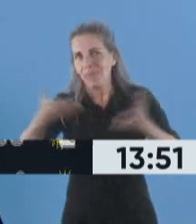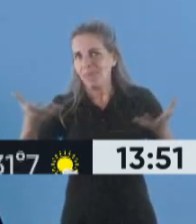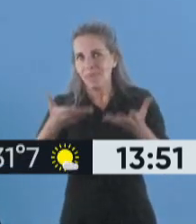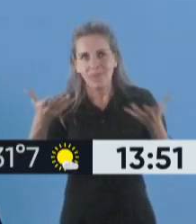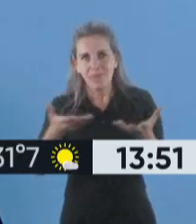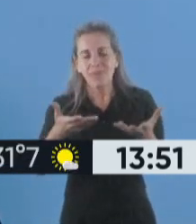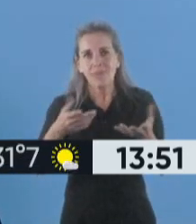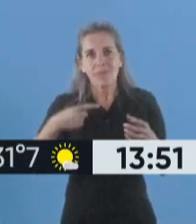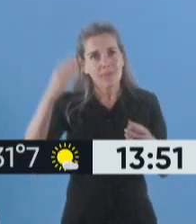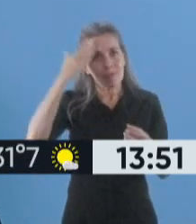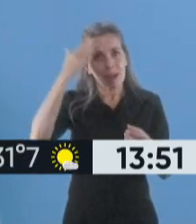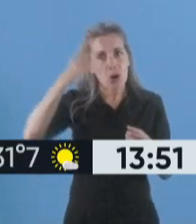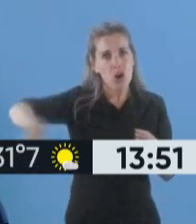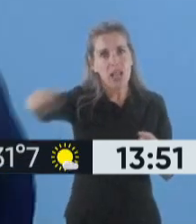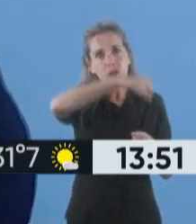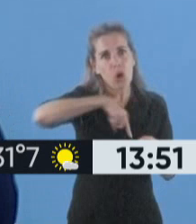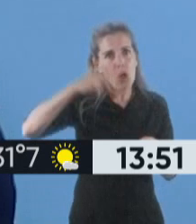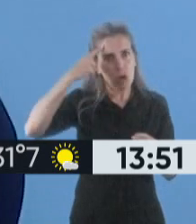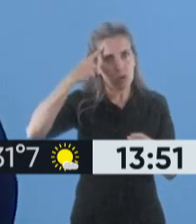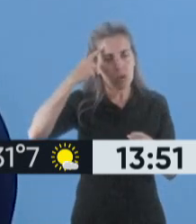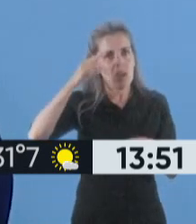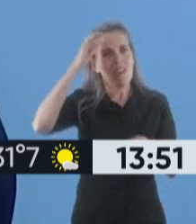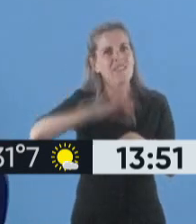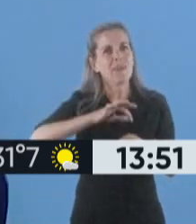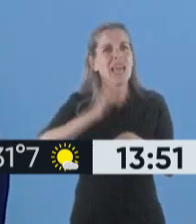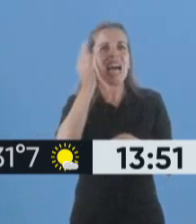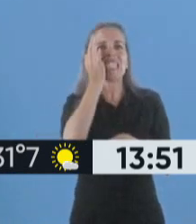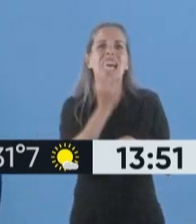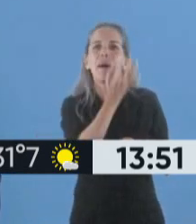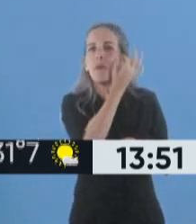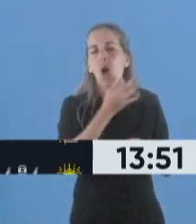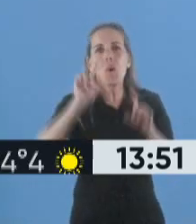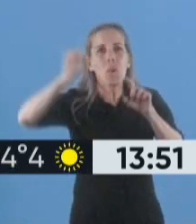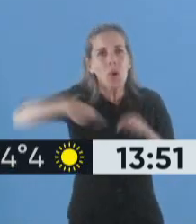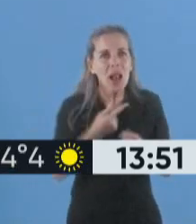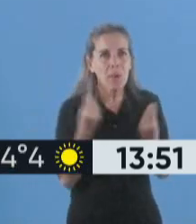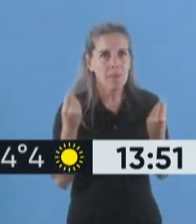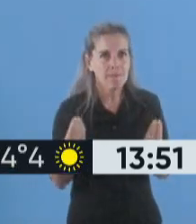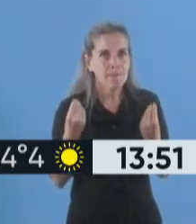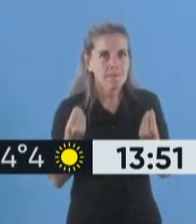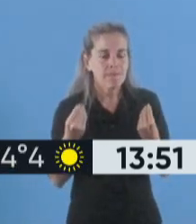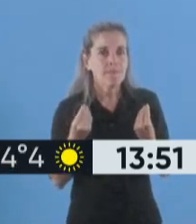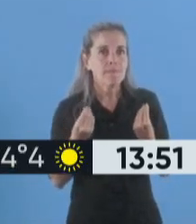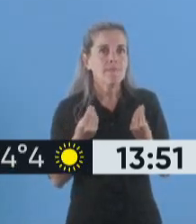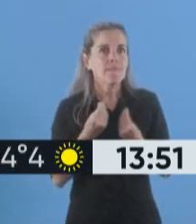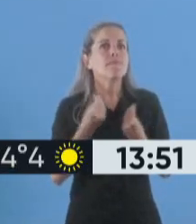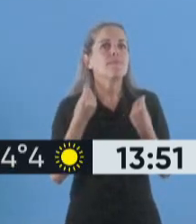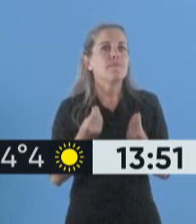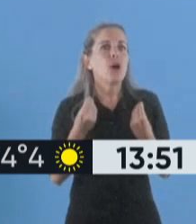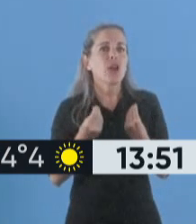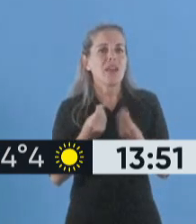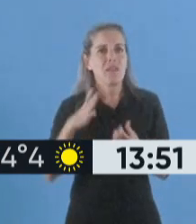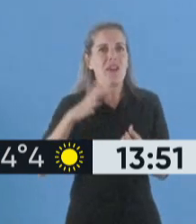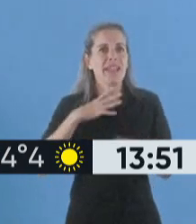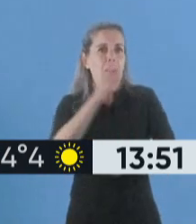Hagamos memoria, ¿no? El sarampión había vuelto a ser una enfermedad endémica en la Argentina porque había dejado de vacunarse a